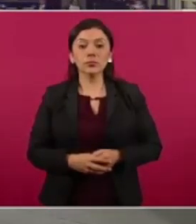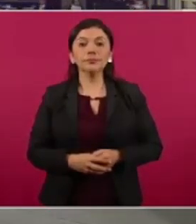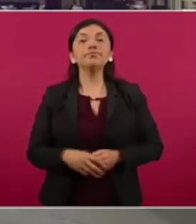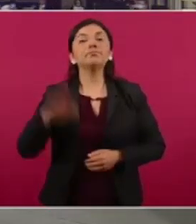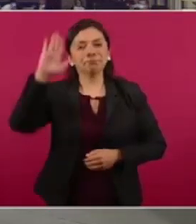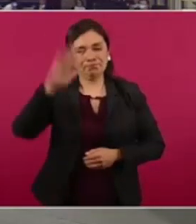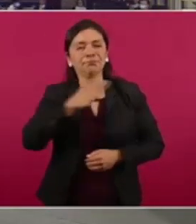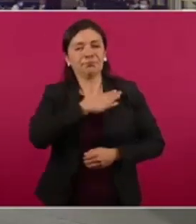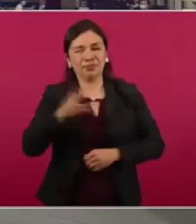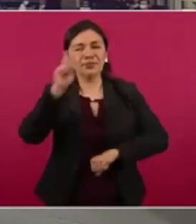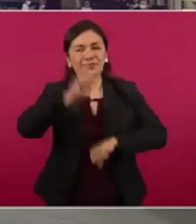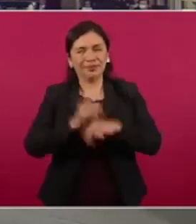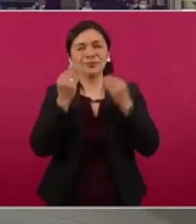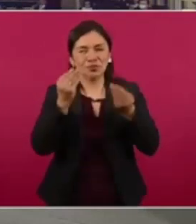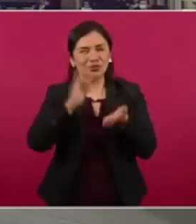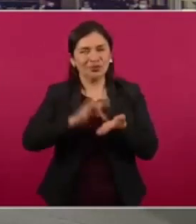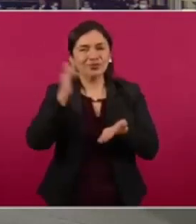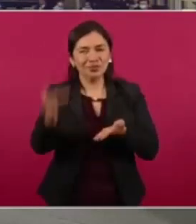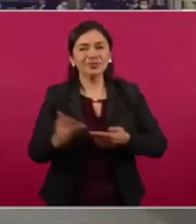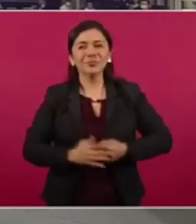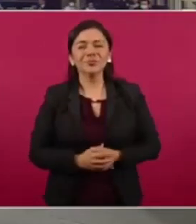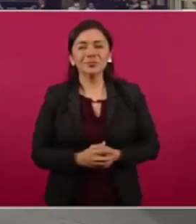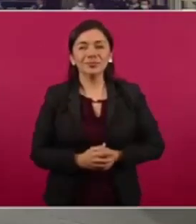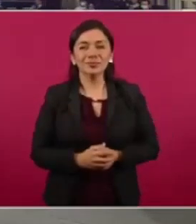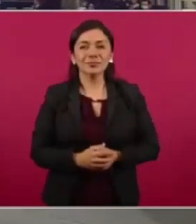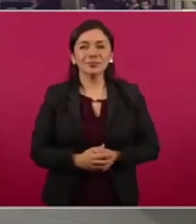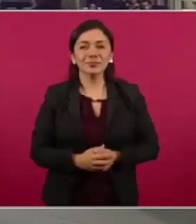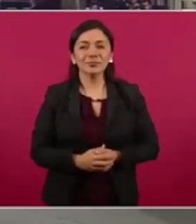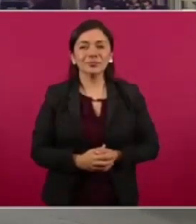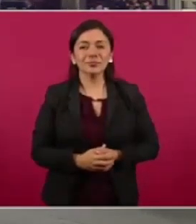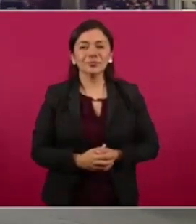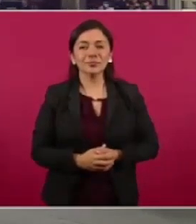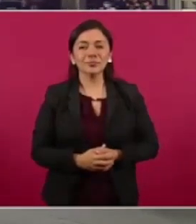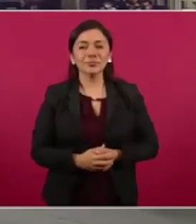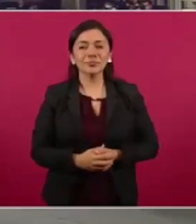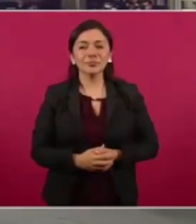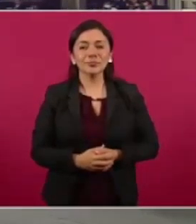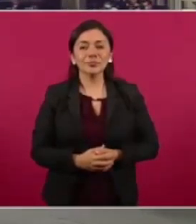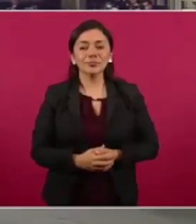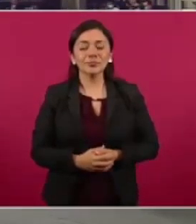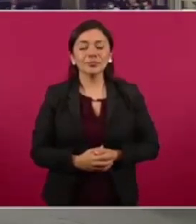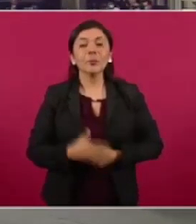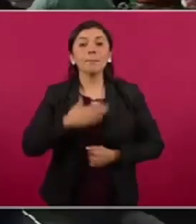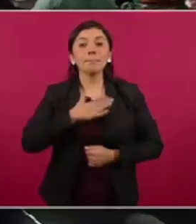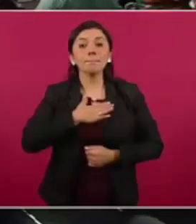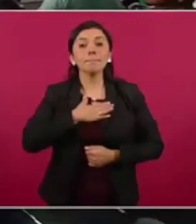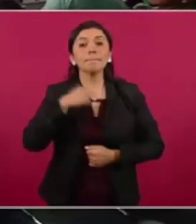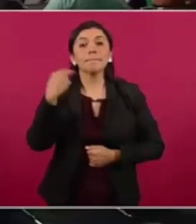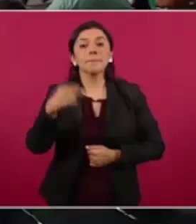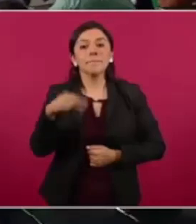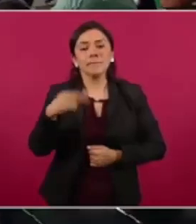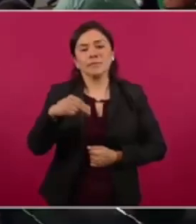Buenos días, muchas gracias, señor presidente. Me llamo Kosuke Shimizu,